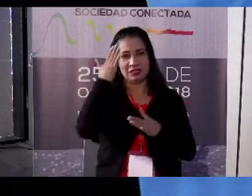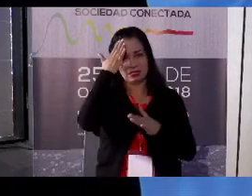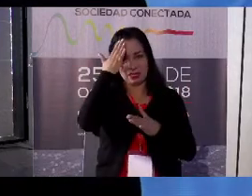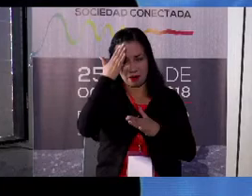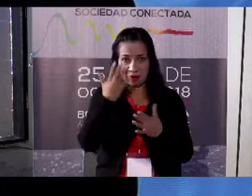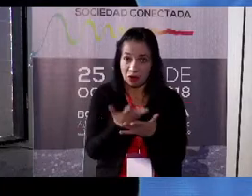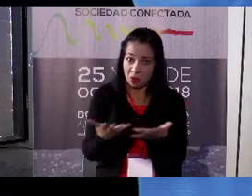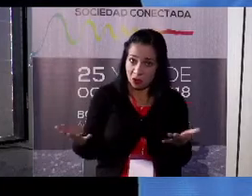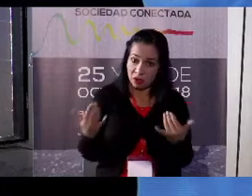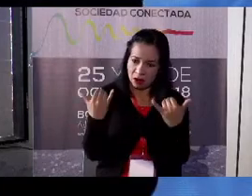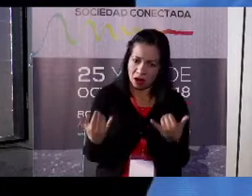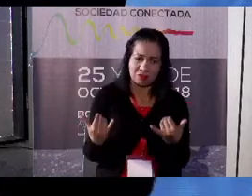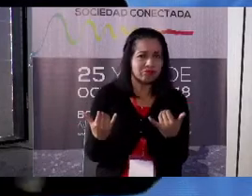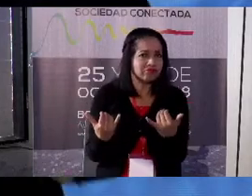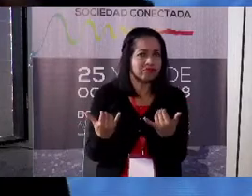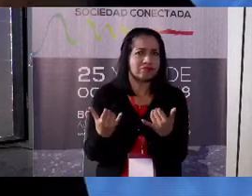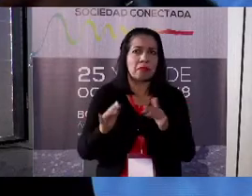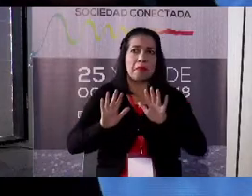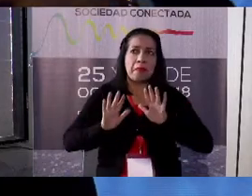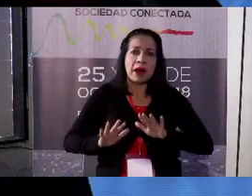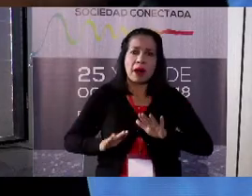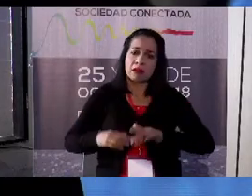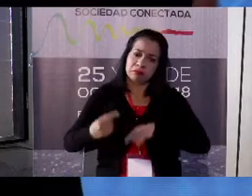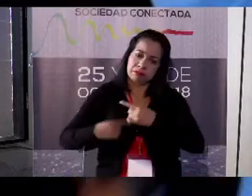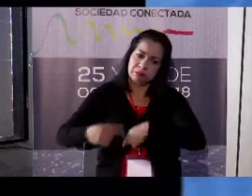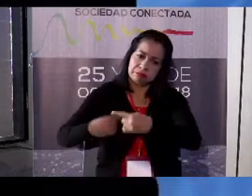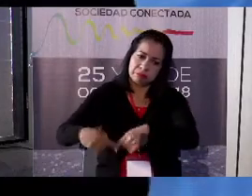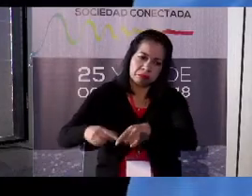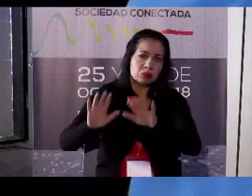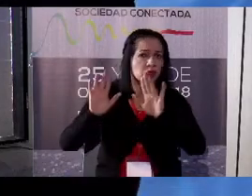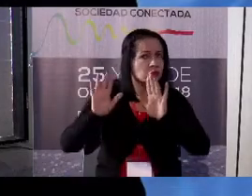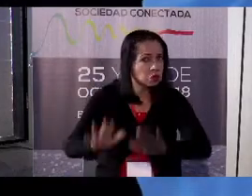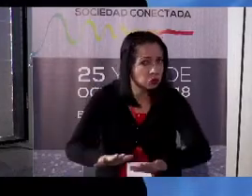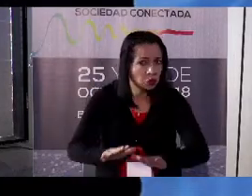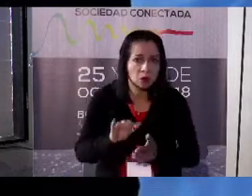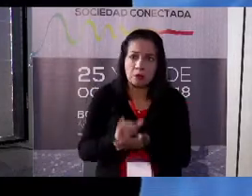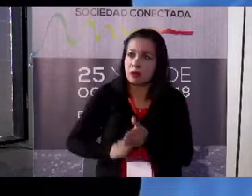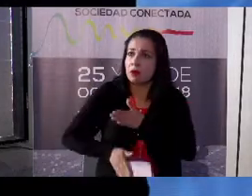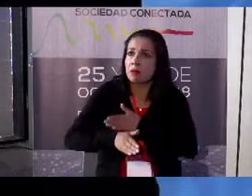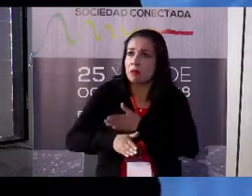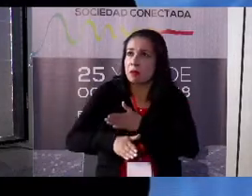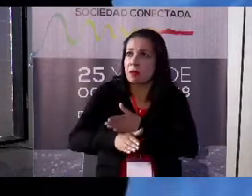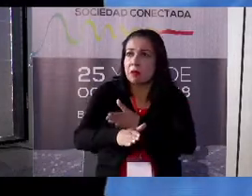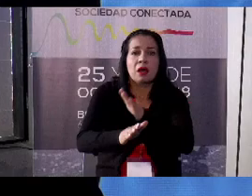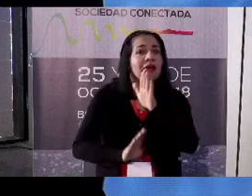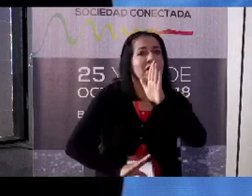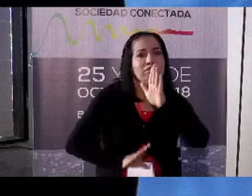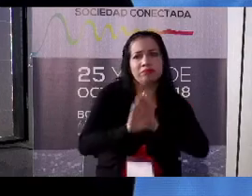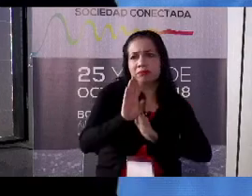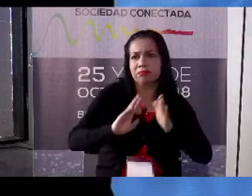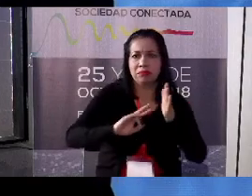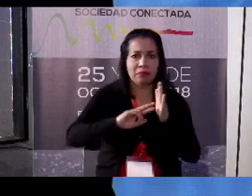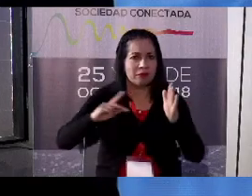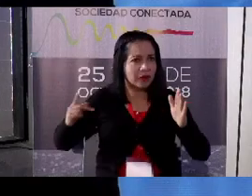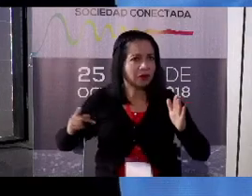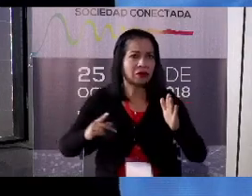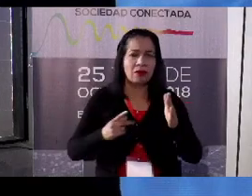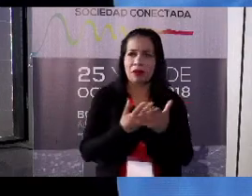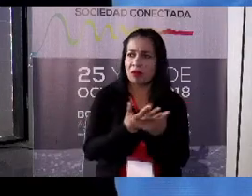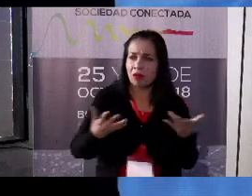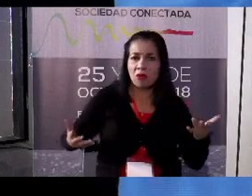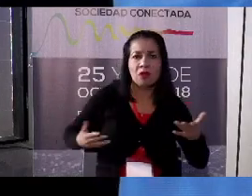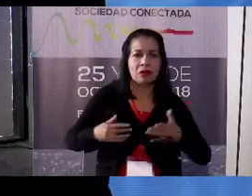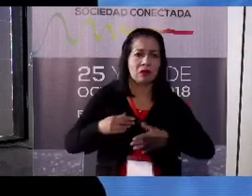sea nadie aquí en la tierra no es Van Van Van van y van y cada vez va a haber más avance más desarrollo más todo las